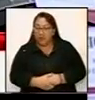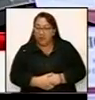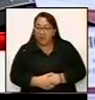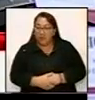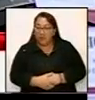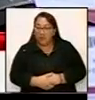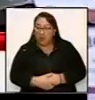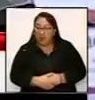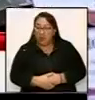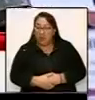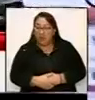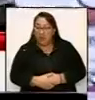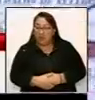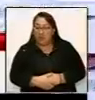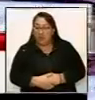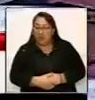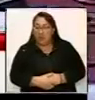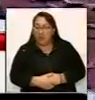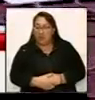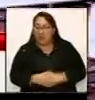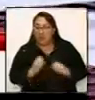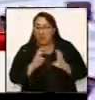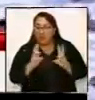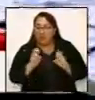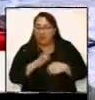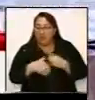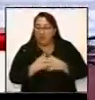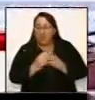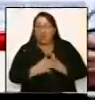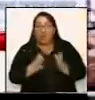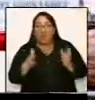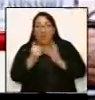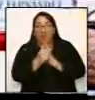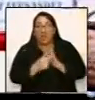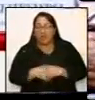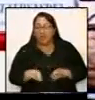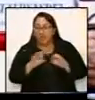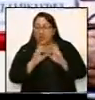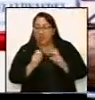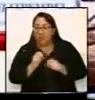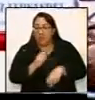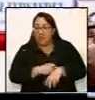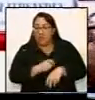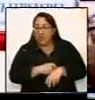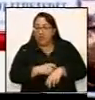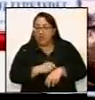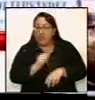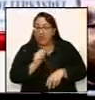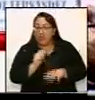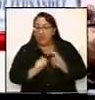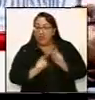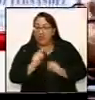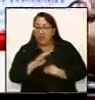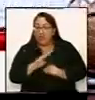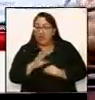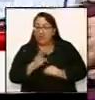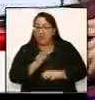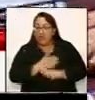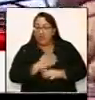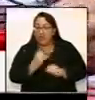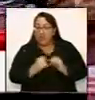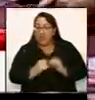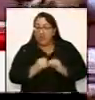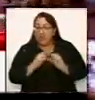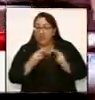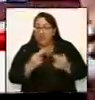Perfecto. Entonces estamos claros en el tema, lo que se ha ampliado en la agenda y se ha acordado darle prioridad a este tema, siendo exactamente las 11:45 de la